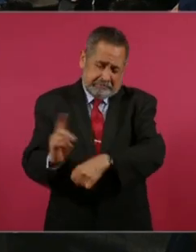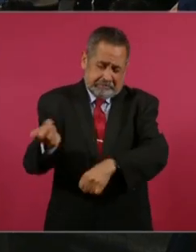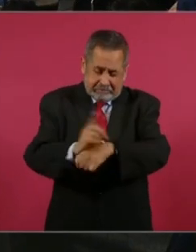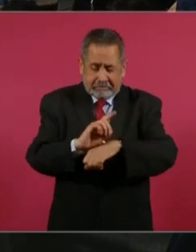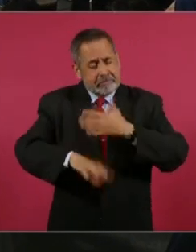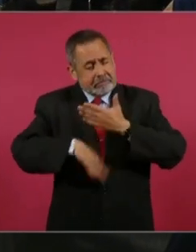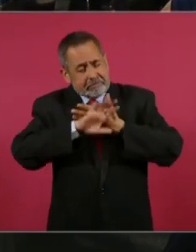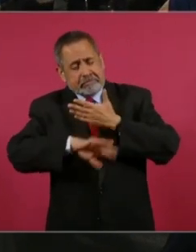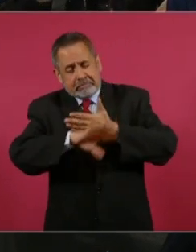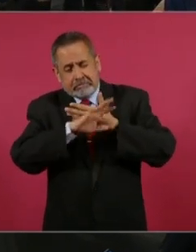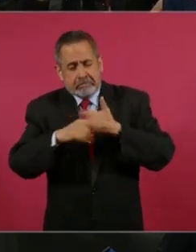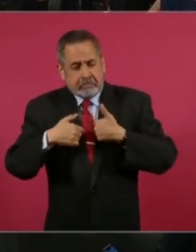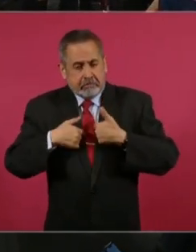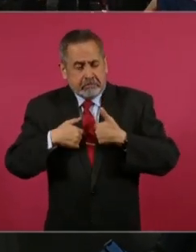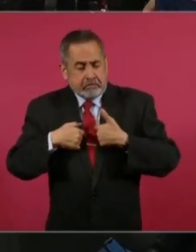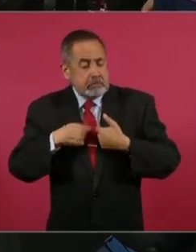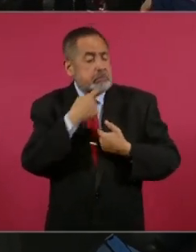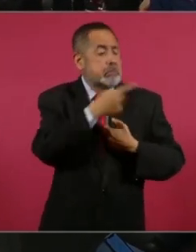noche.